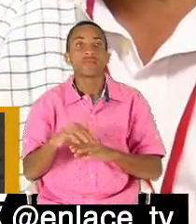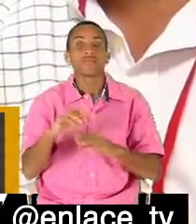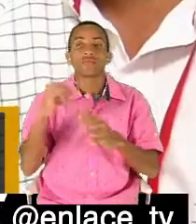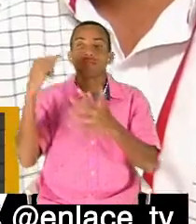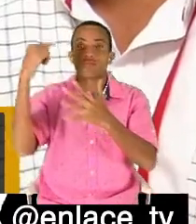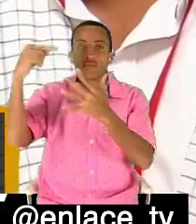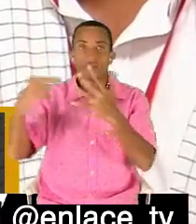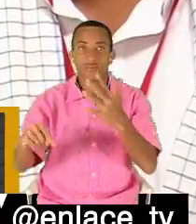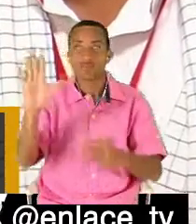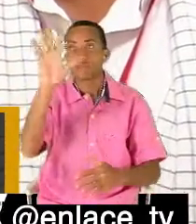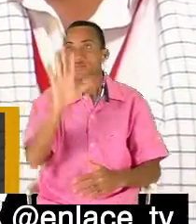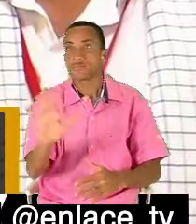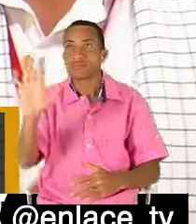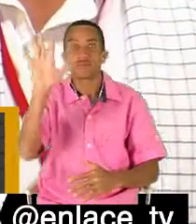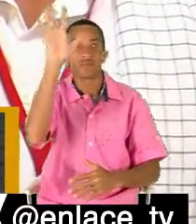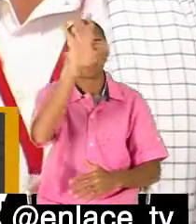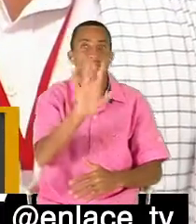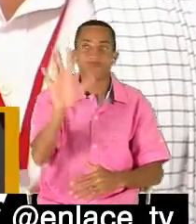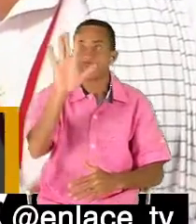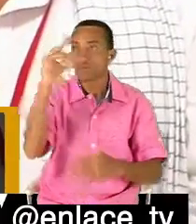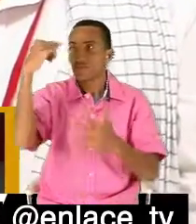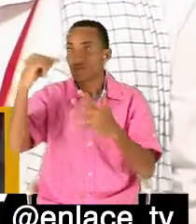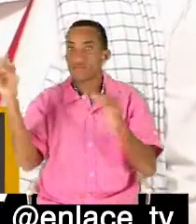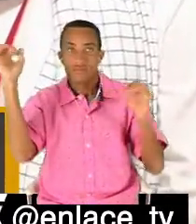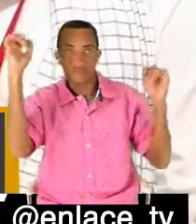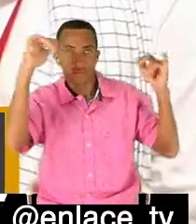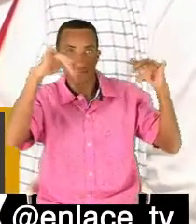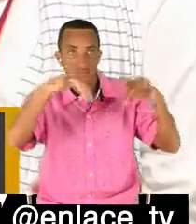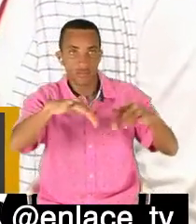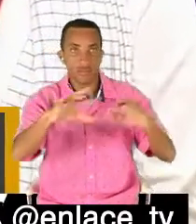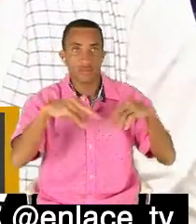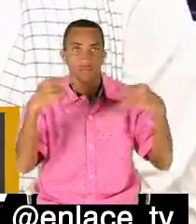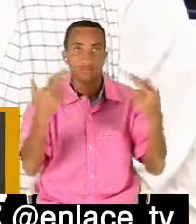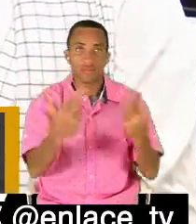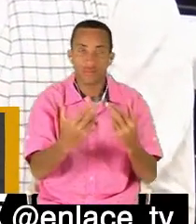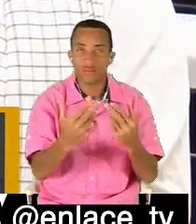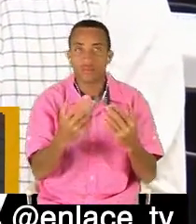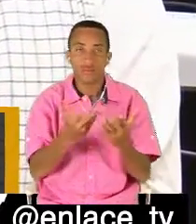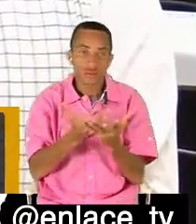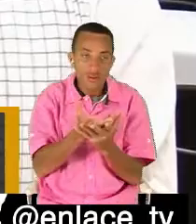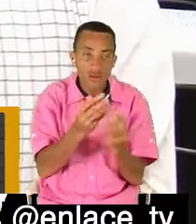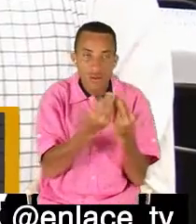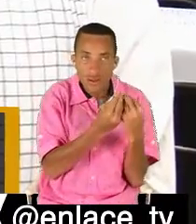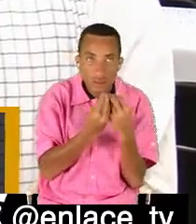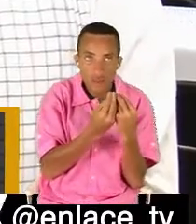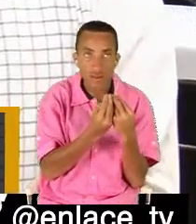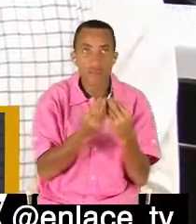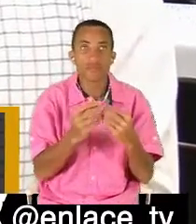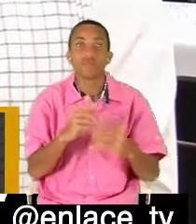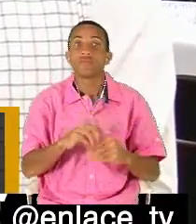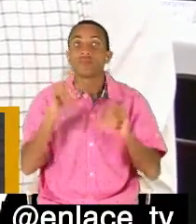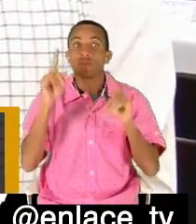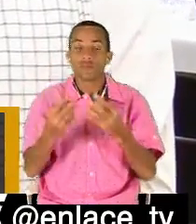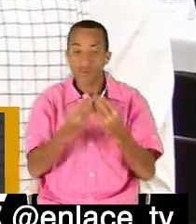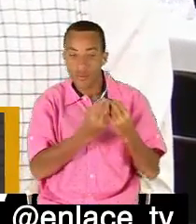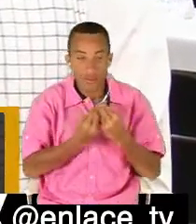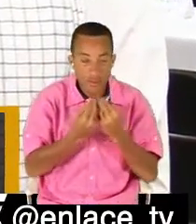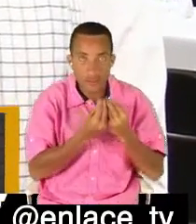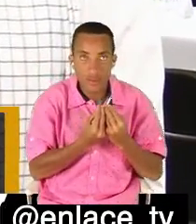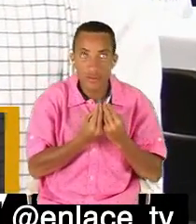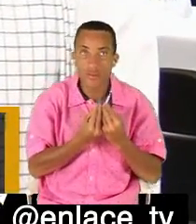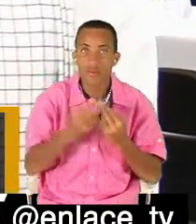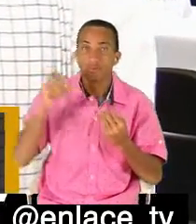una presencia importante también de Barranca Bermeja y sus consejeros. Fabio Hernández Cáceres es consejero territorial por el sector rural de